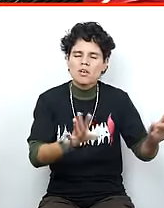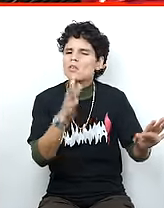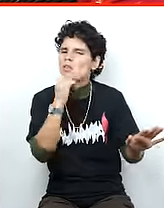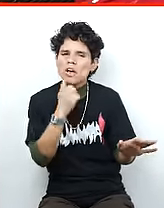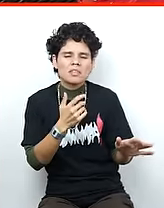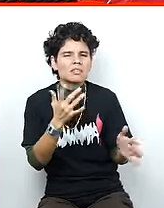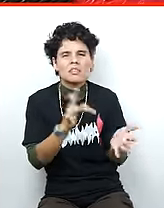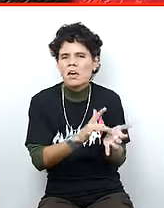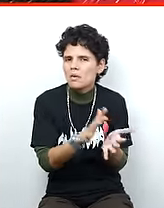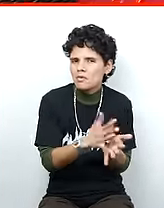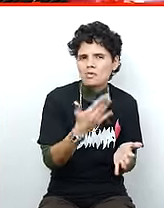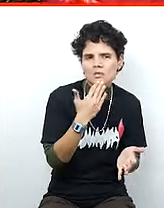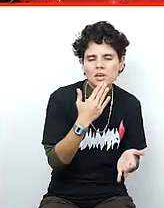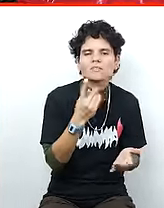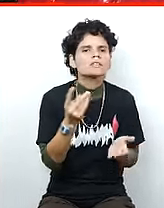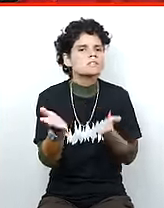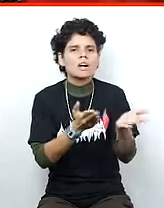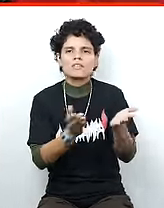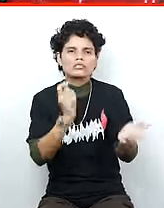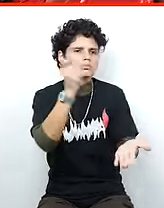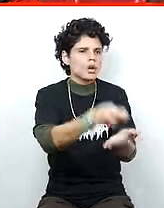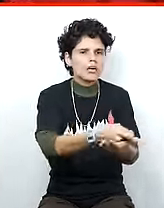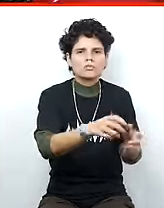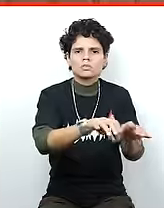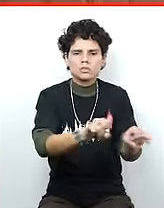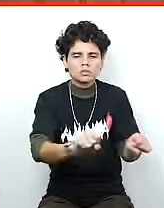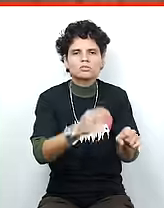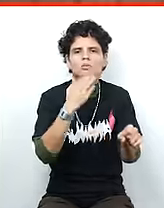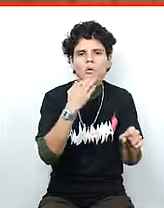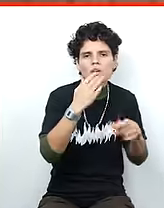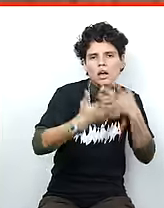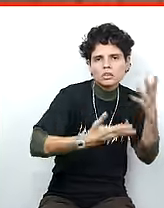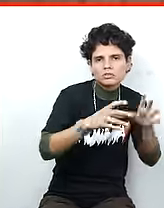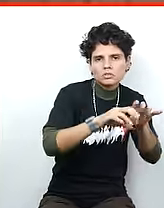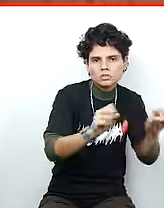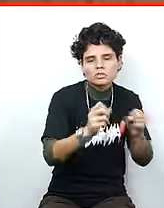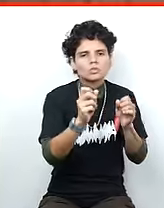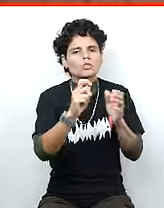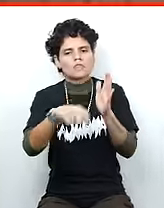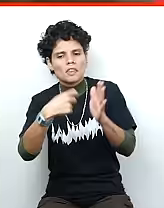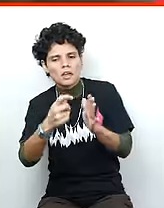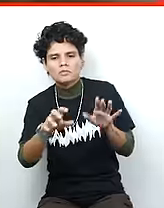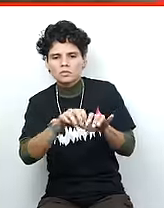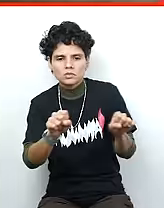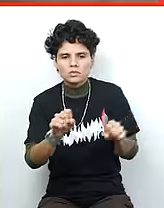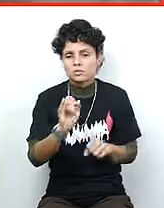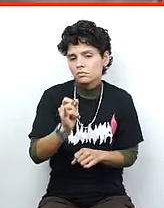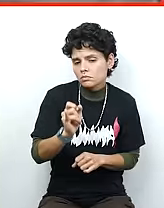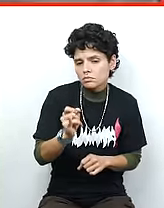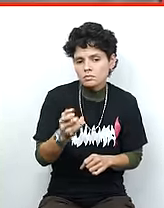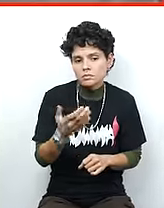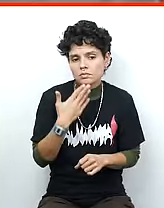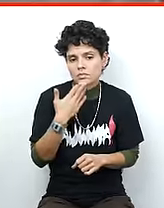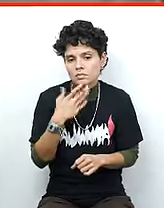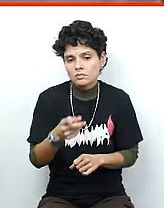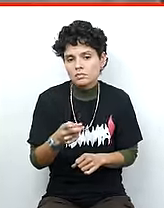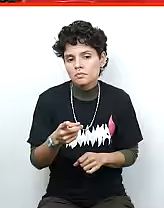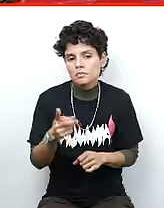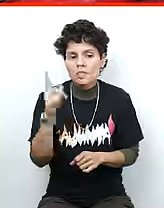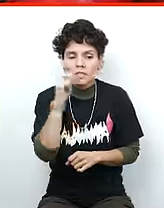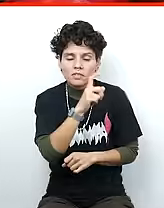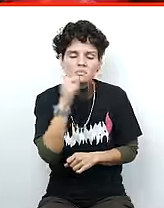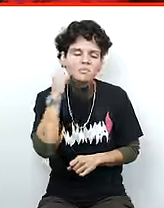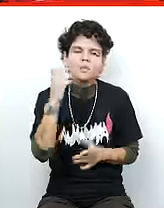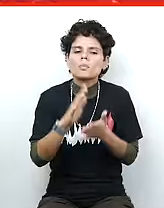tú pagaste por los servicios? Por ¿y todo, tu tema y nada? Sí, mi video, todo, mi cosas, ropita, todo. Sí. ¿Te costaba un poco tener más estudio hasta que grabaste?